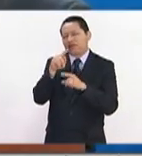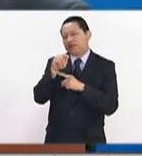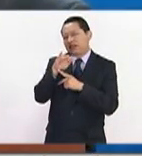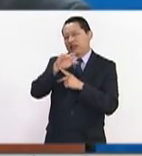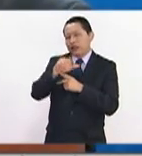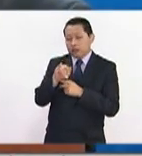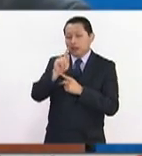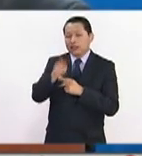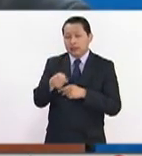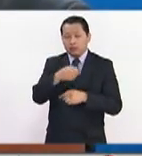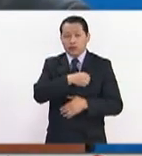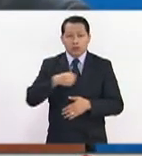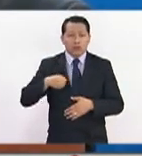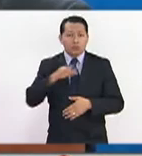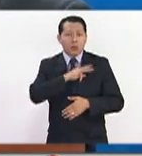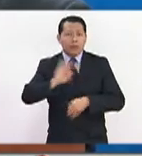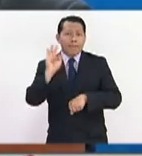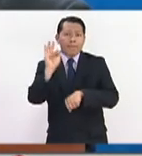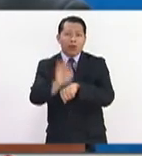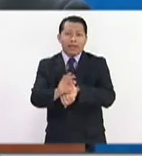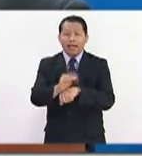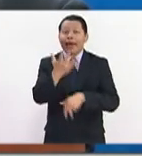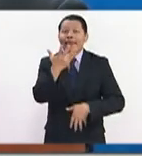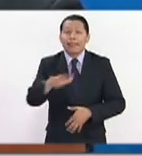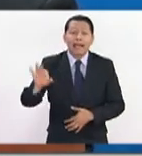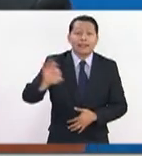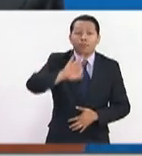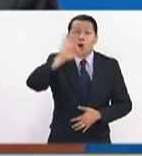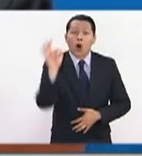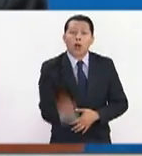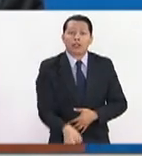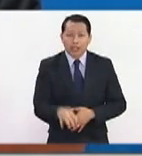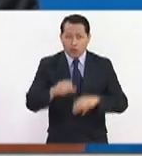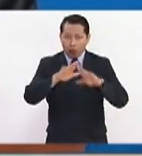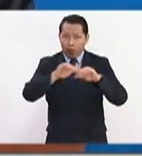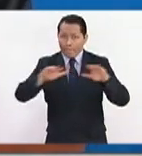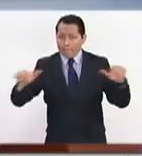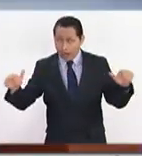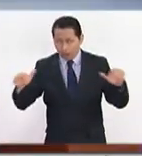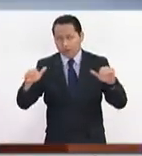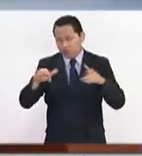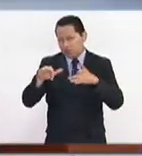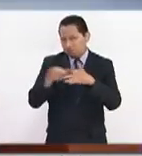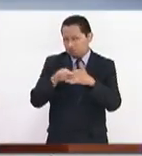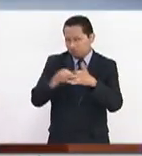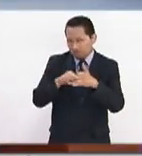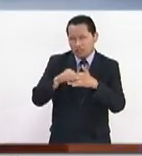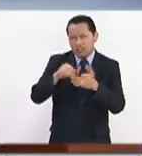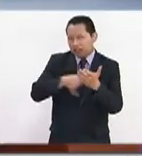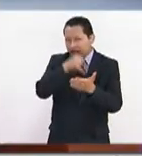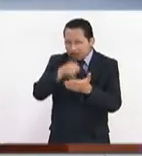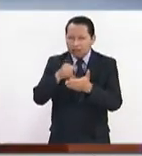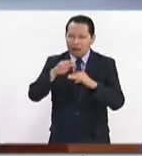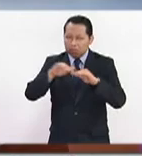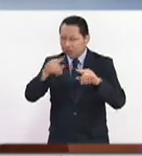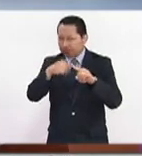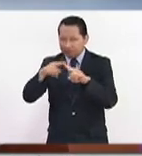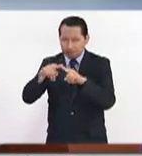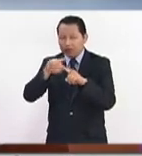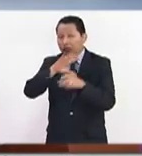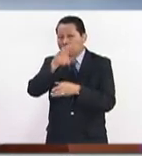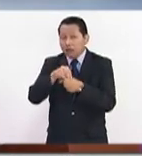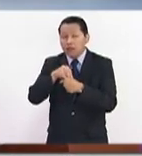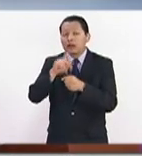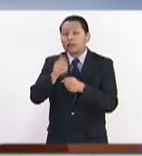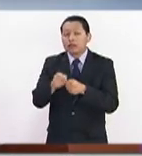el compromiso de proteger 10% de la superficie marina, el cual ya hemos más que duplicado, al alcanzar